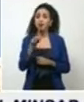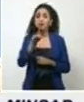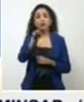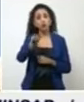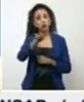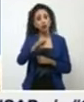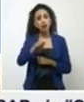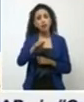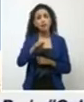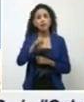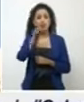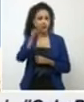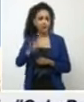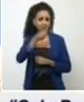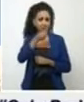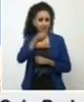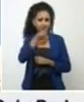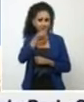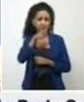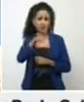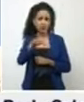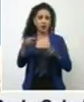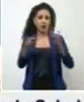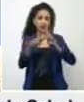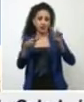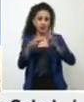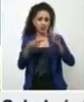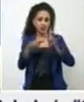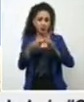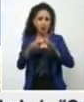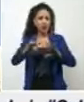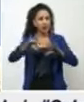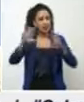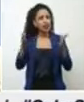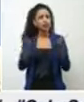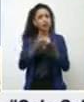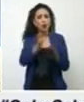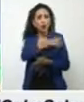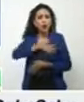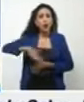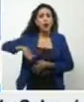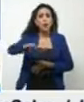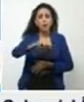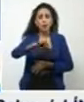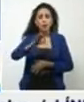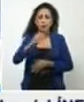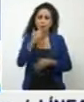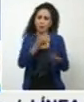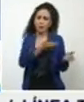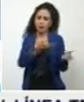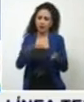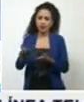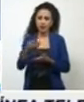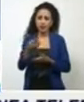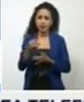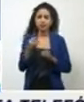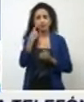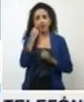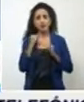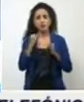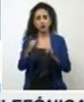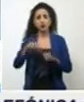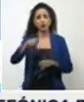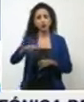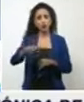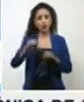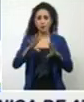los estudios, y a toda la población que nos sigue todas las mañanas, incluyendo domingo,